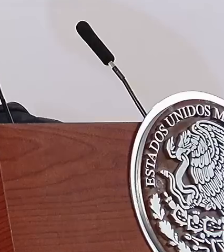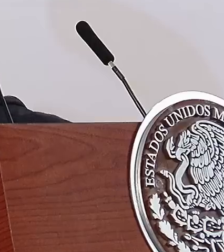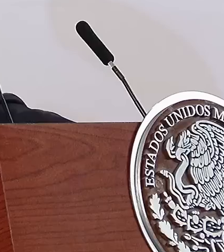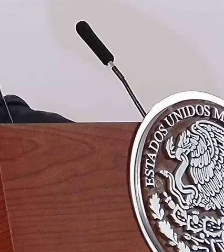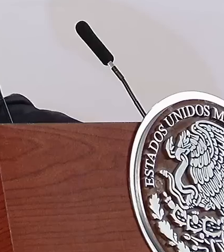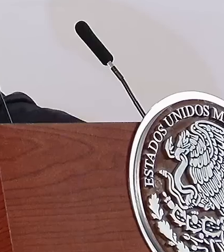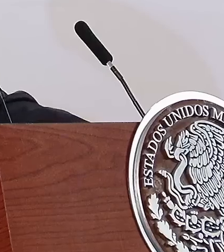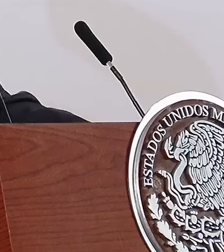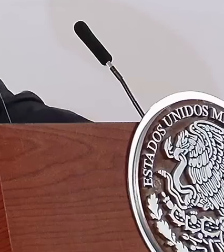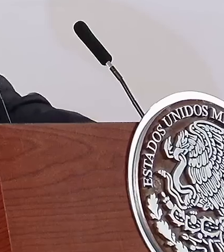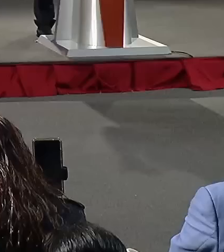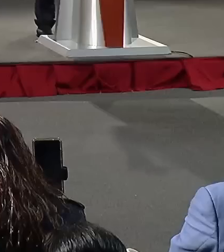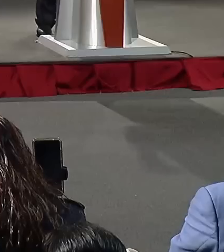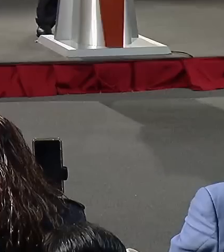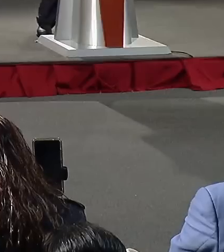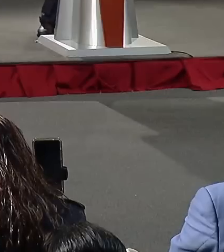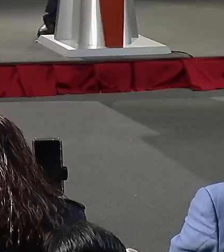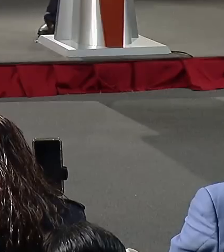prueban